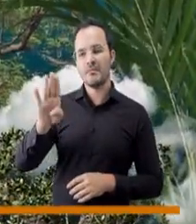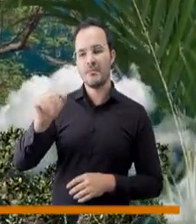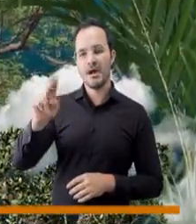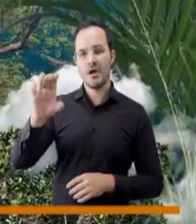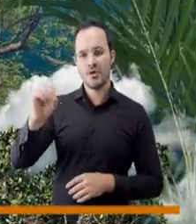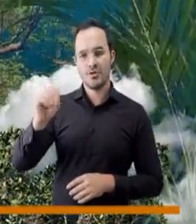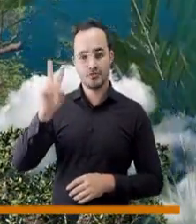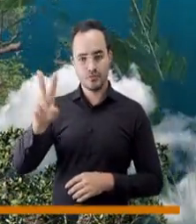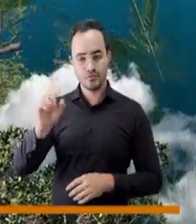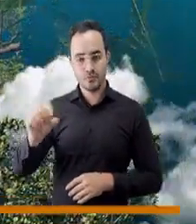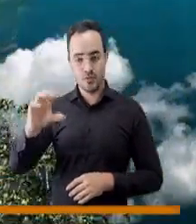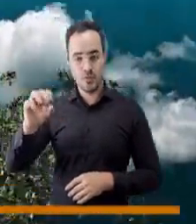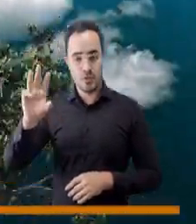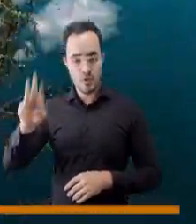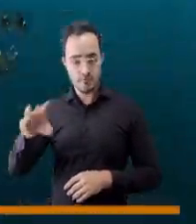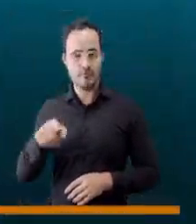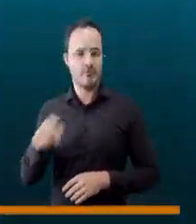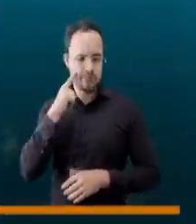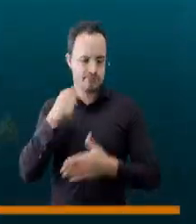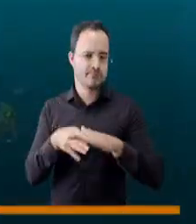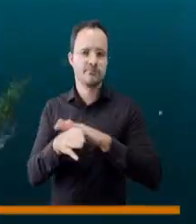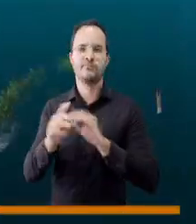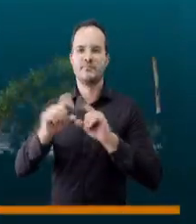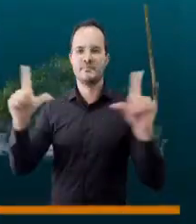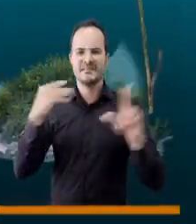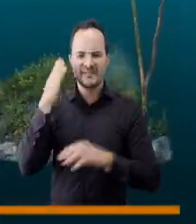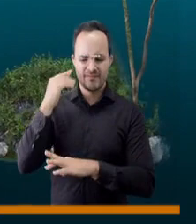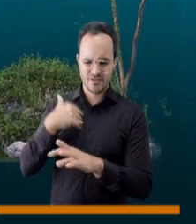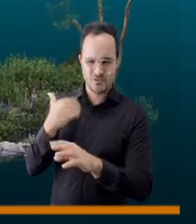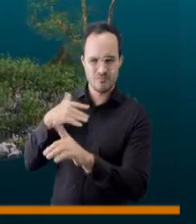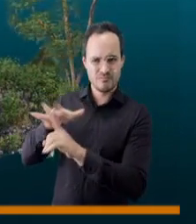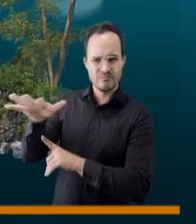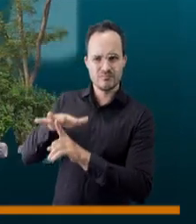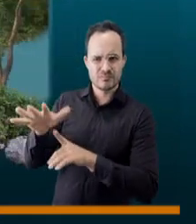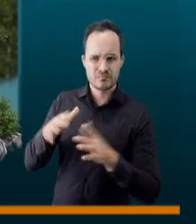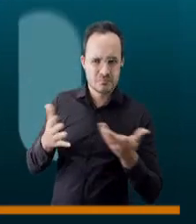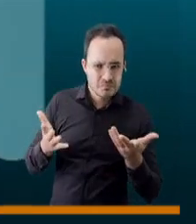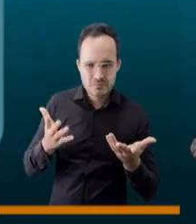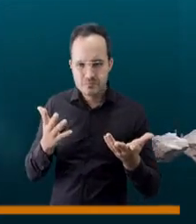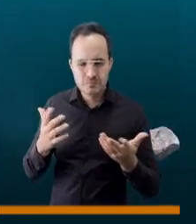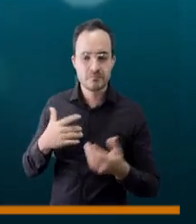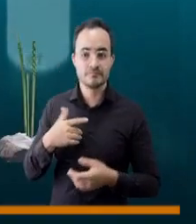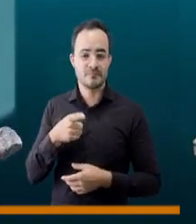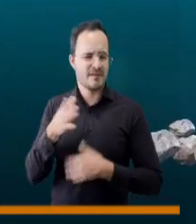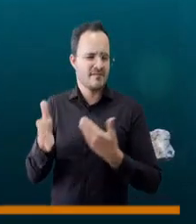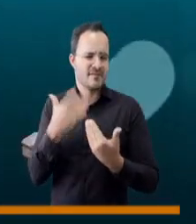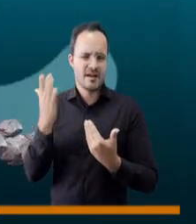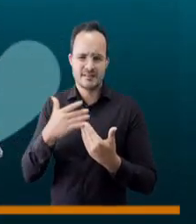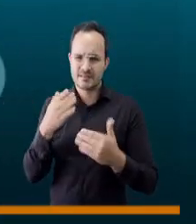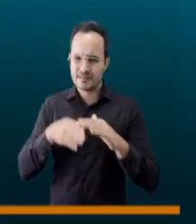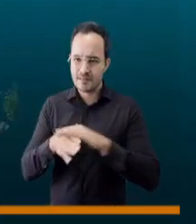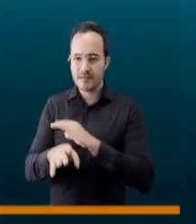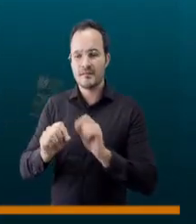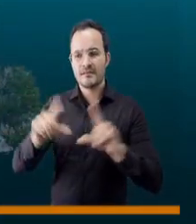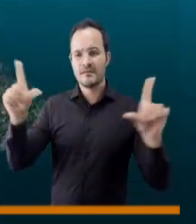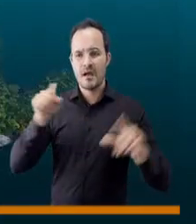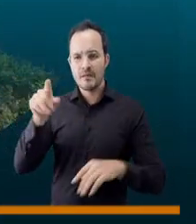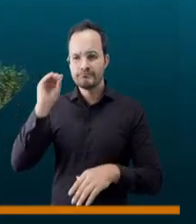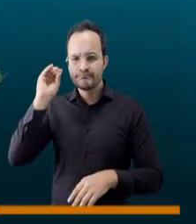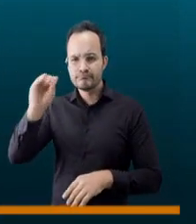www.banco2.com pueden encontrar la opción Calcula tu huella ambiental. Y esa huella es muy fácil, ahí